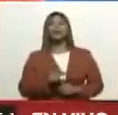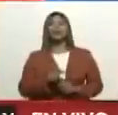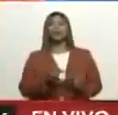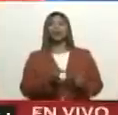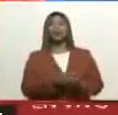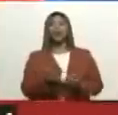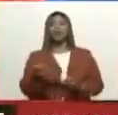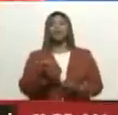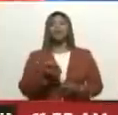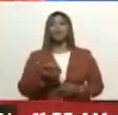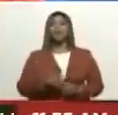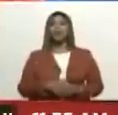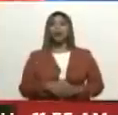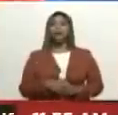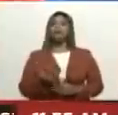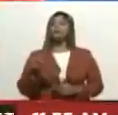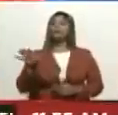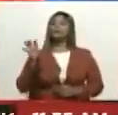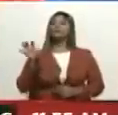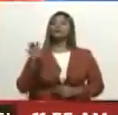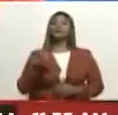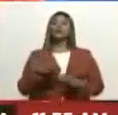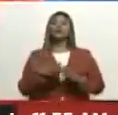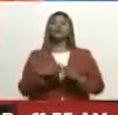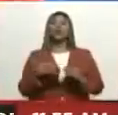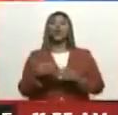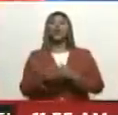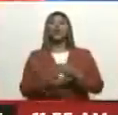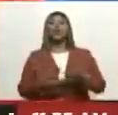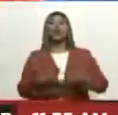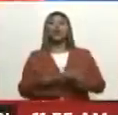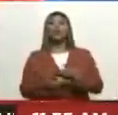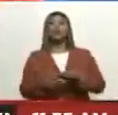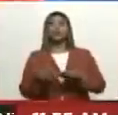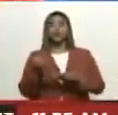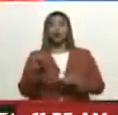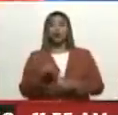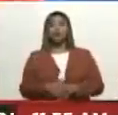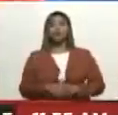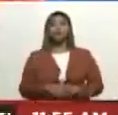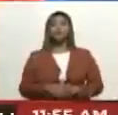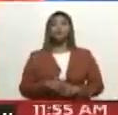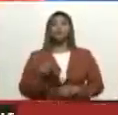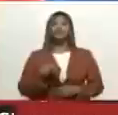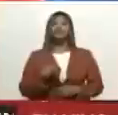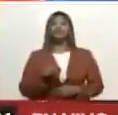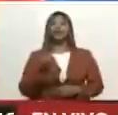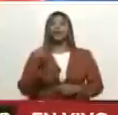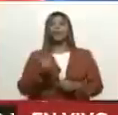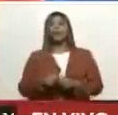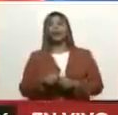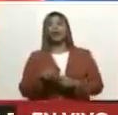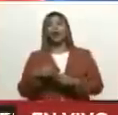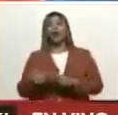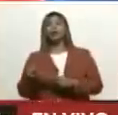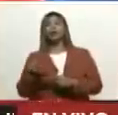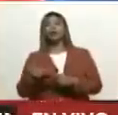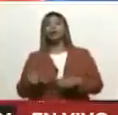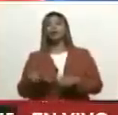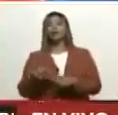bandas buscan extorsionar a todos los comercios habidos y por haber, en este caso de Maracaibo y otras zonas